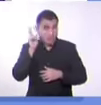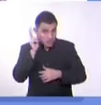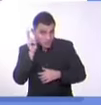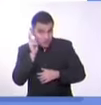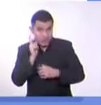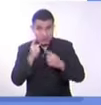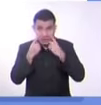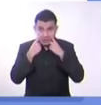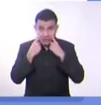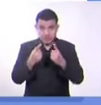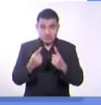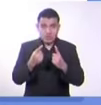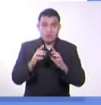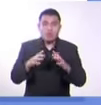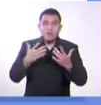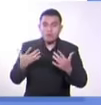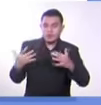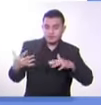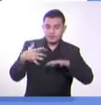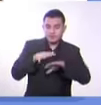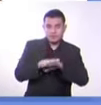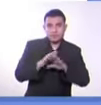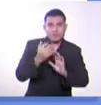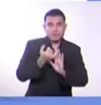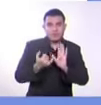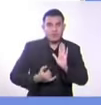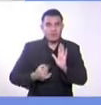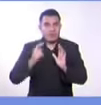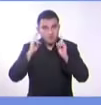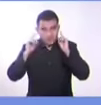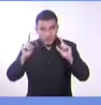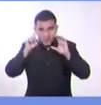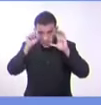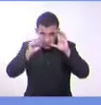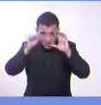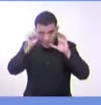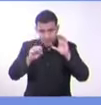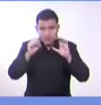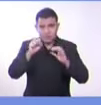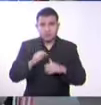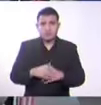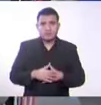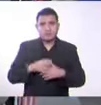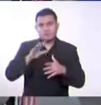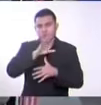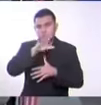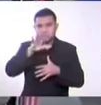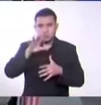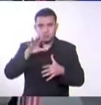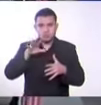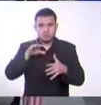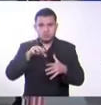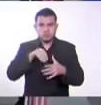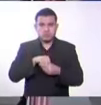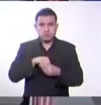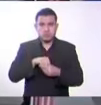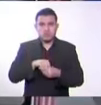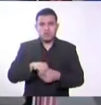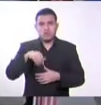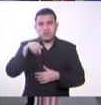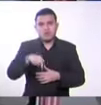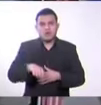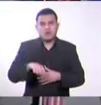Exactamente, porque combina imágenes, sonidos, videos, es todo una gran... Nosotros estamos aquí y miren